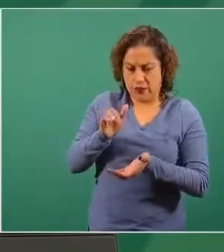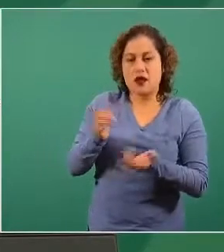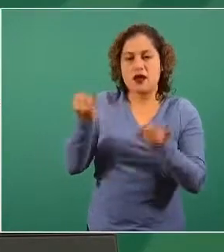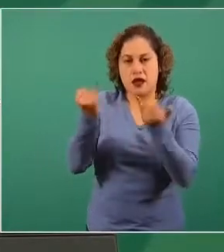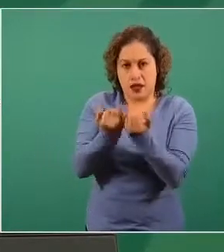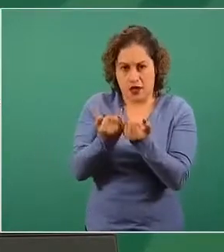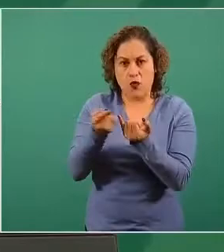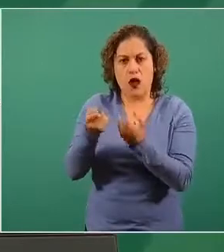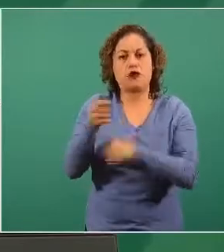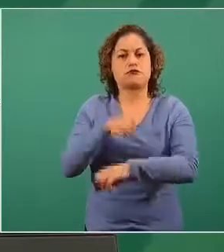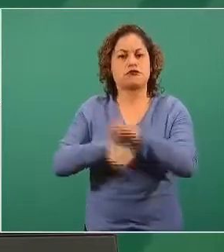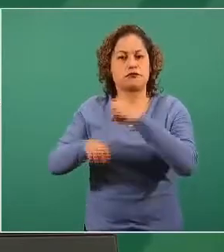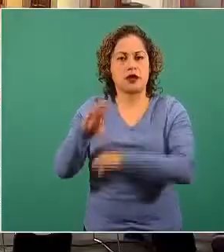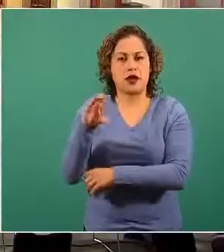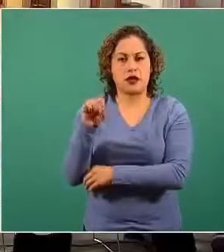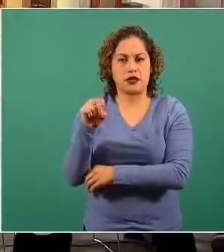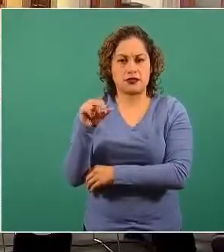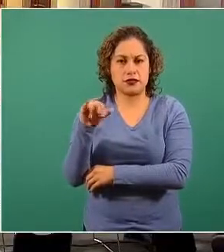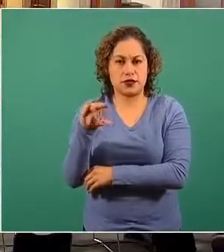laboratorio CanSino.